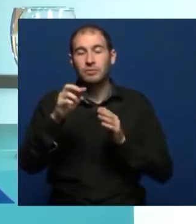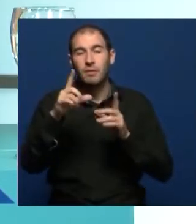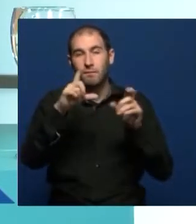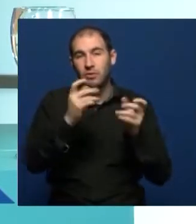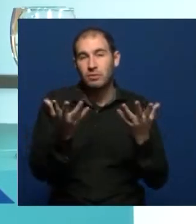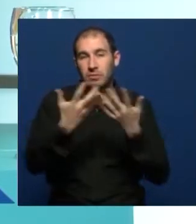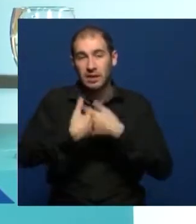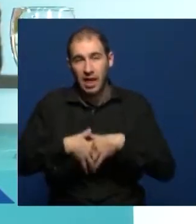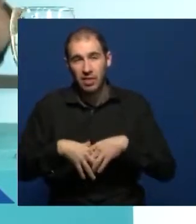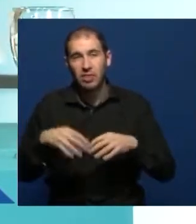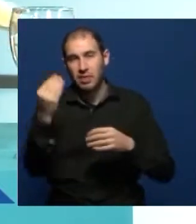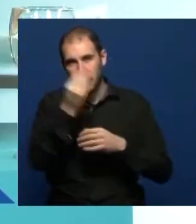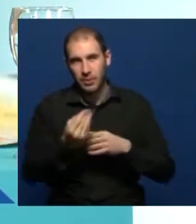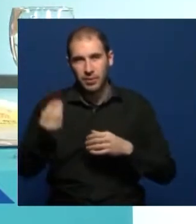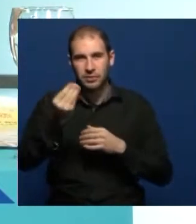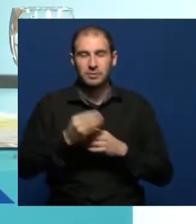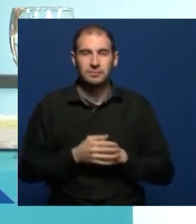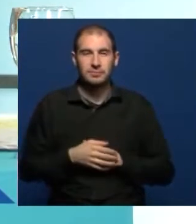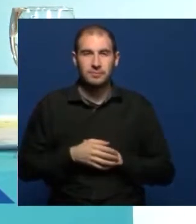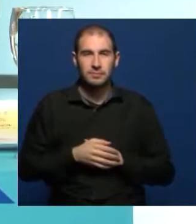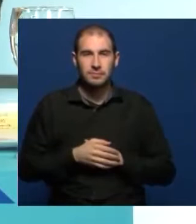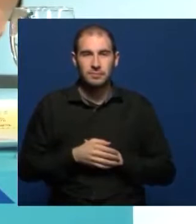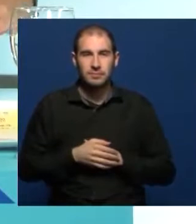la con lo pintura, animado. La animación.